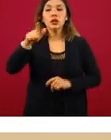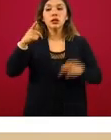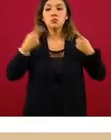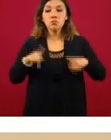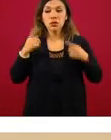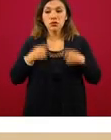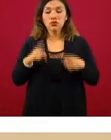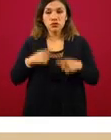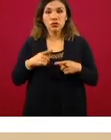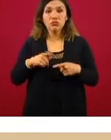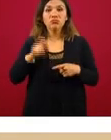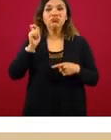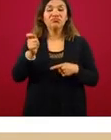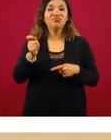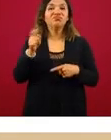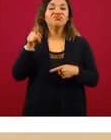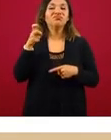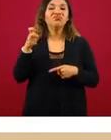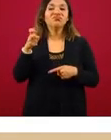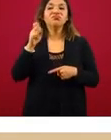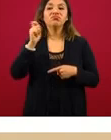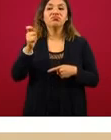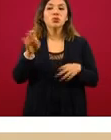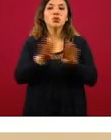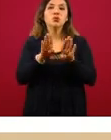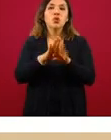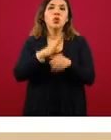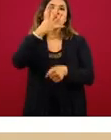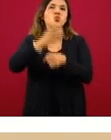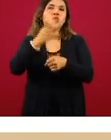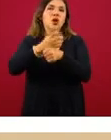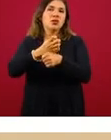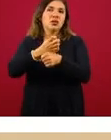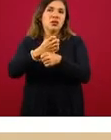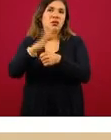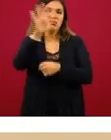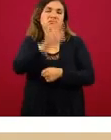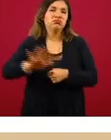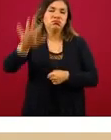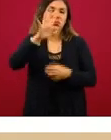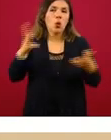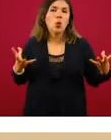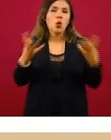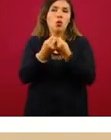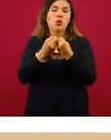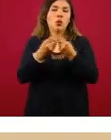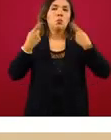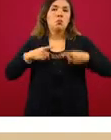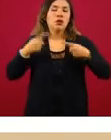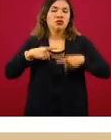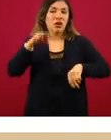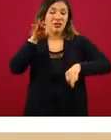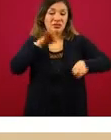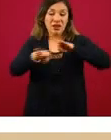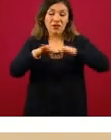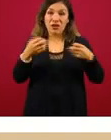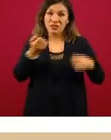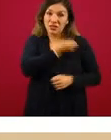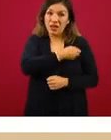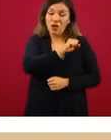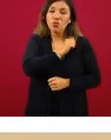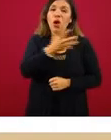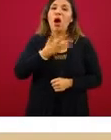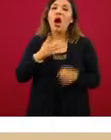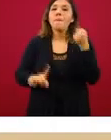4.117 casos y representan una cuarta parte del total de profesionales de la salud que han